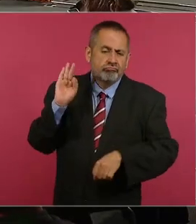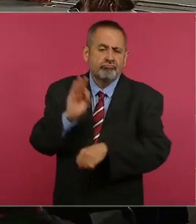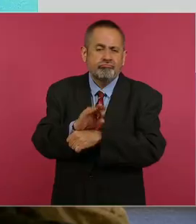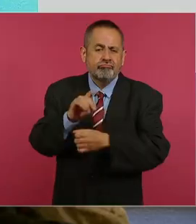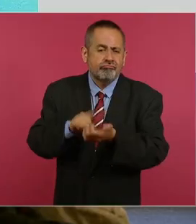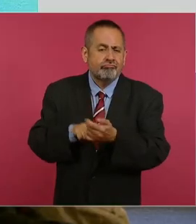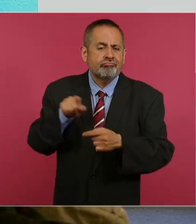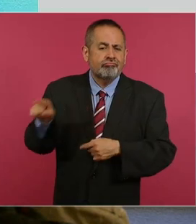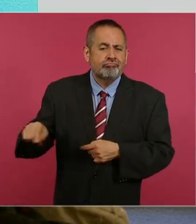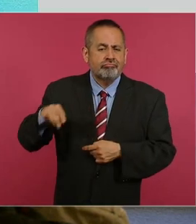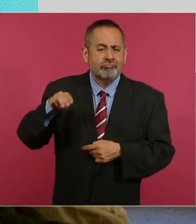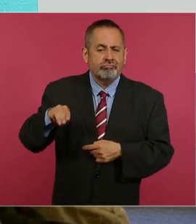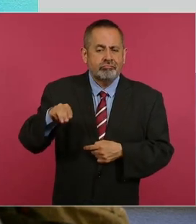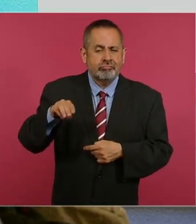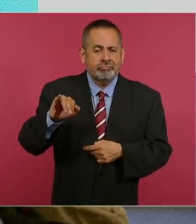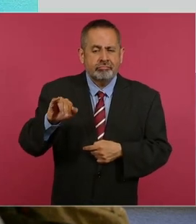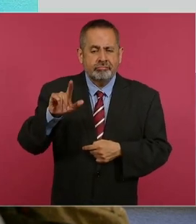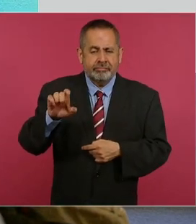en Argentina.